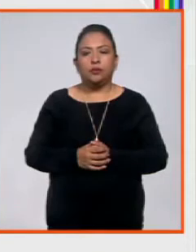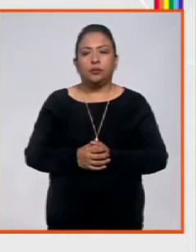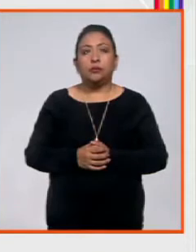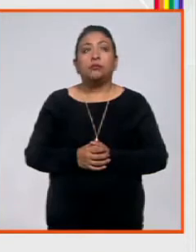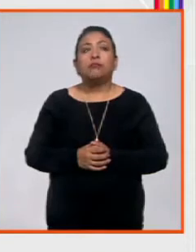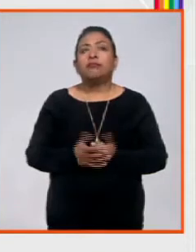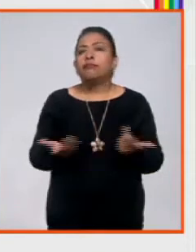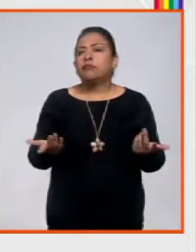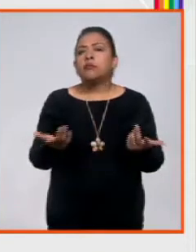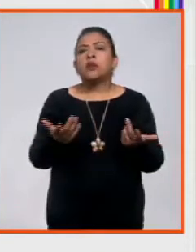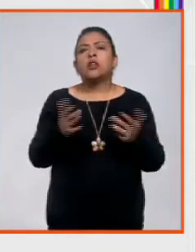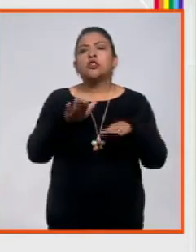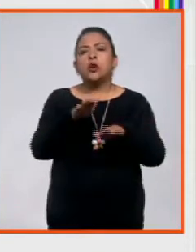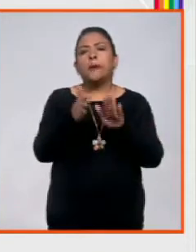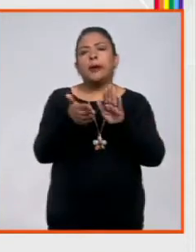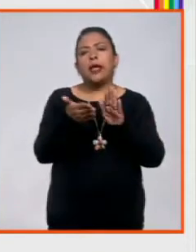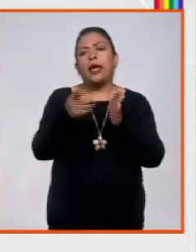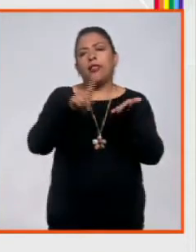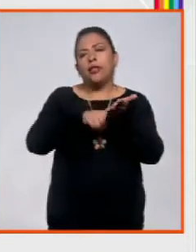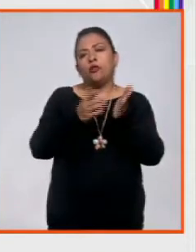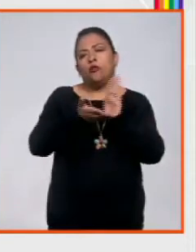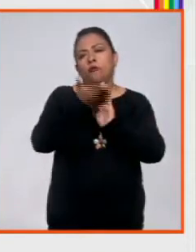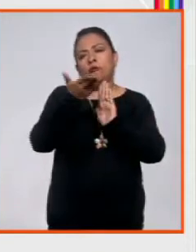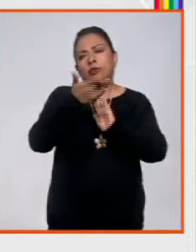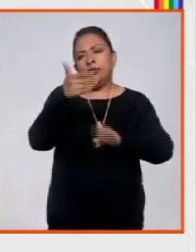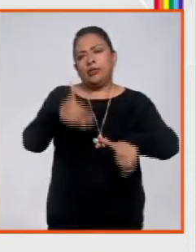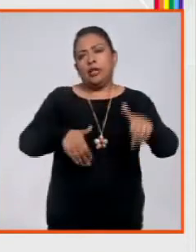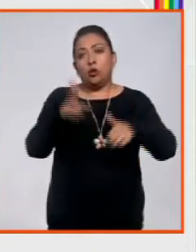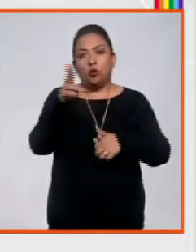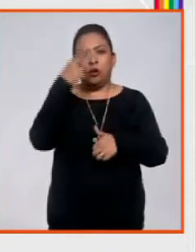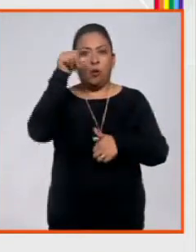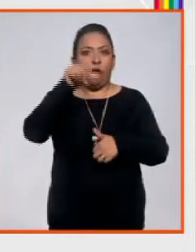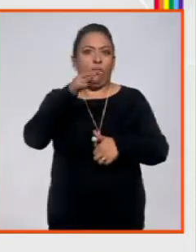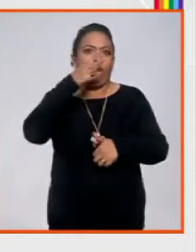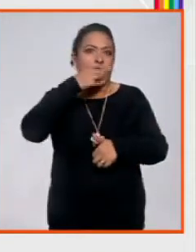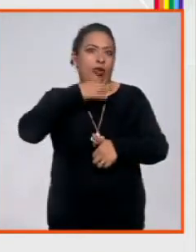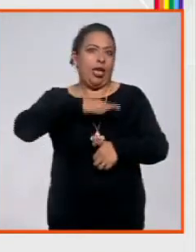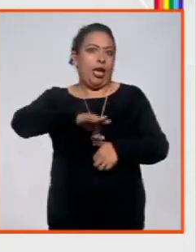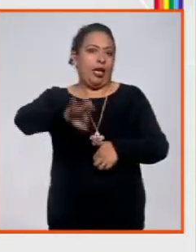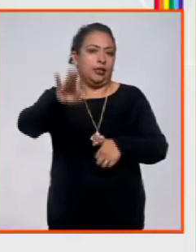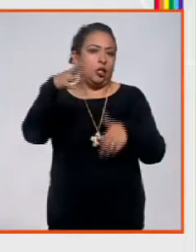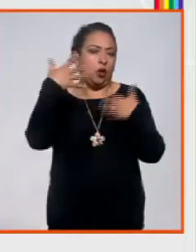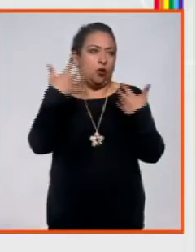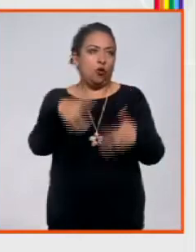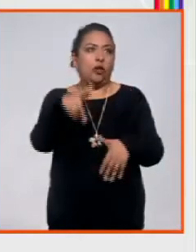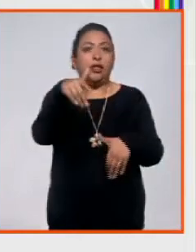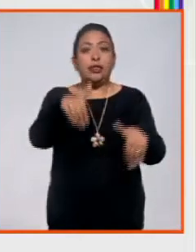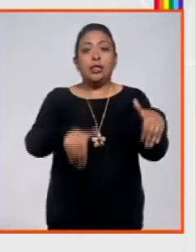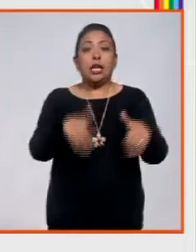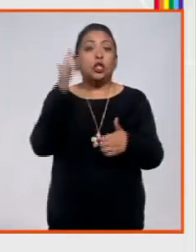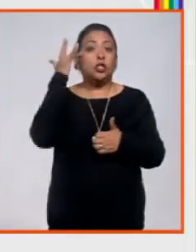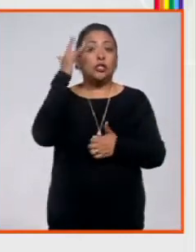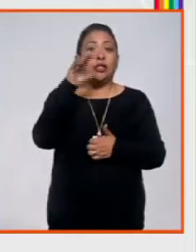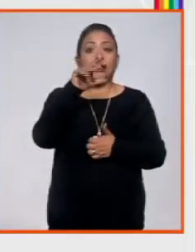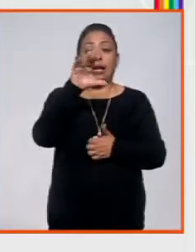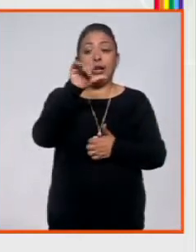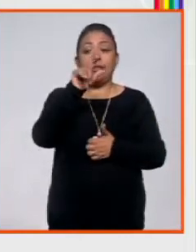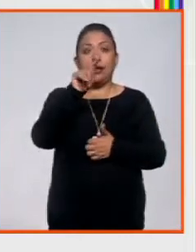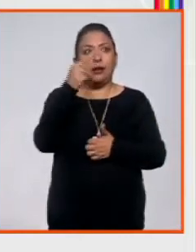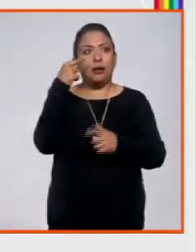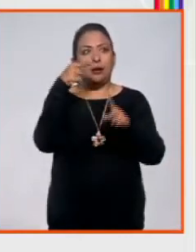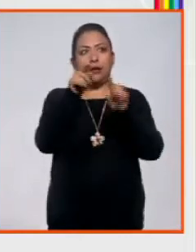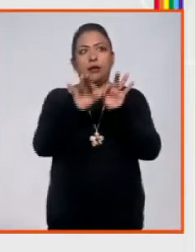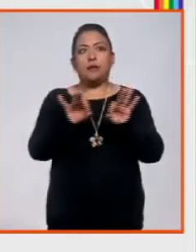hablando de la infraestructura teatral de la unam que está de manteles largos por supuesto que el teatro santa catarina es pieza angular de la